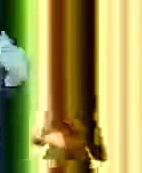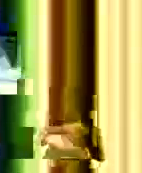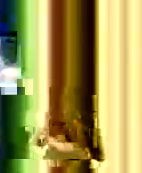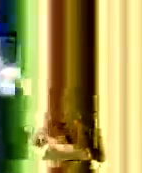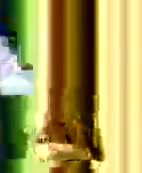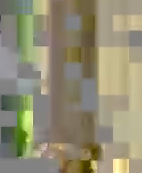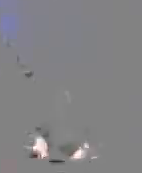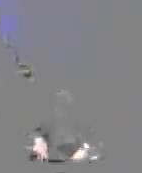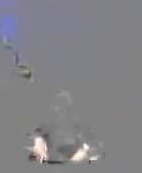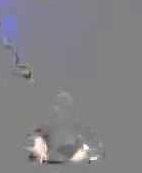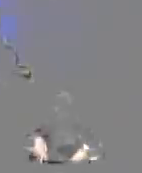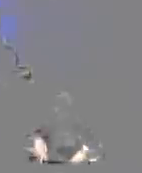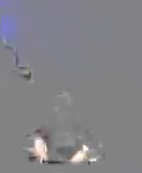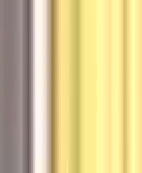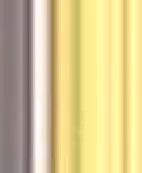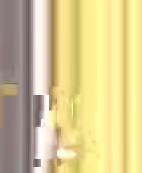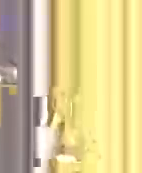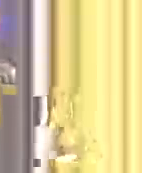venezolanos y venezolanas para que